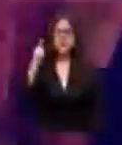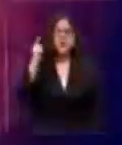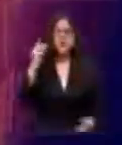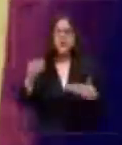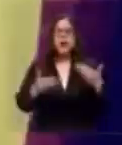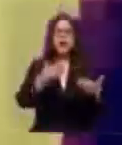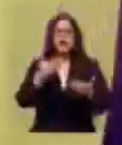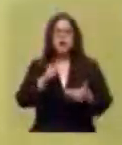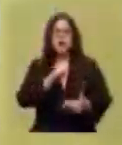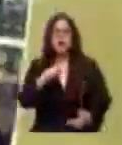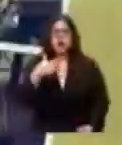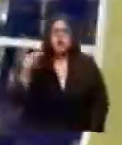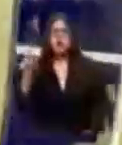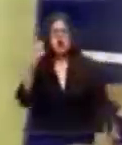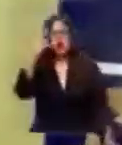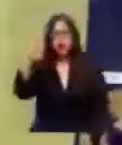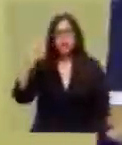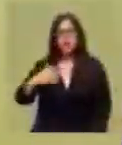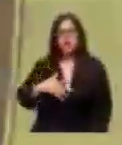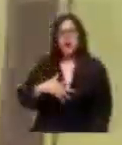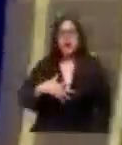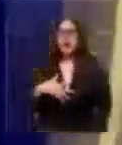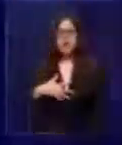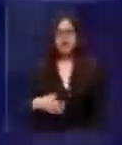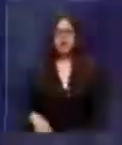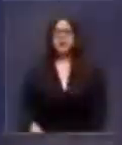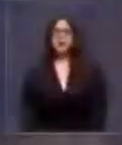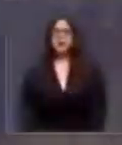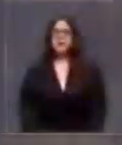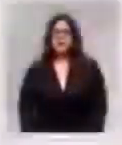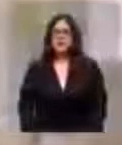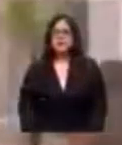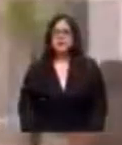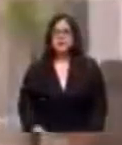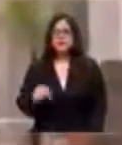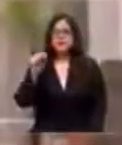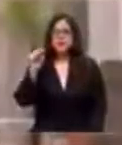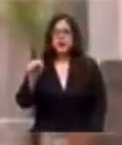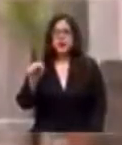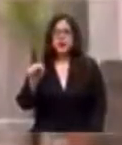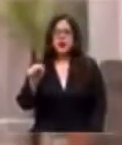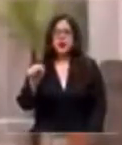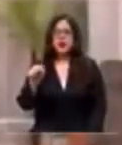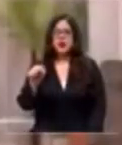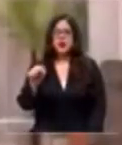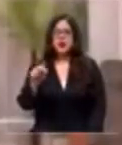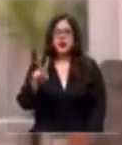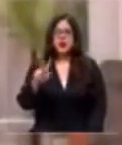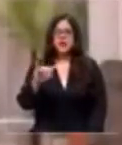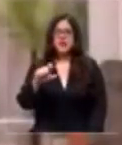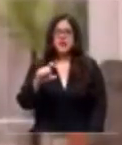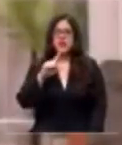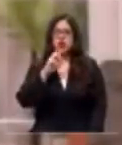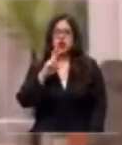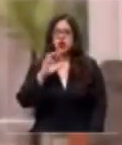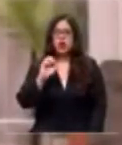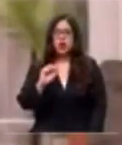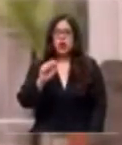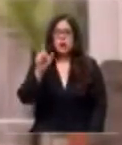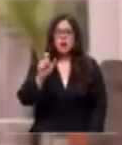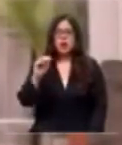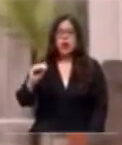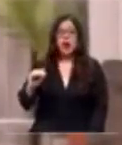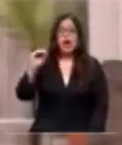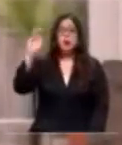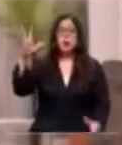vayas, no me olvides. Una historia adulta, que es tan adulta y tan responsable que incluso incorpora un